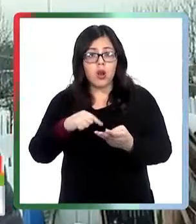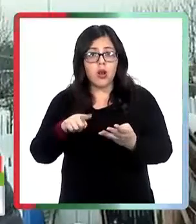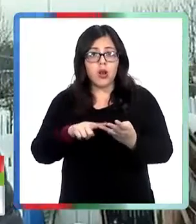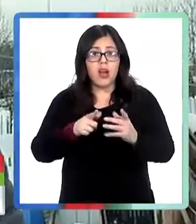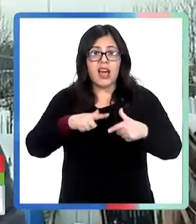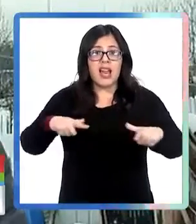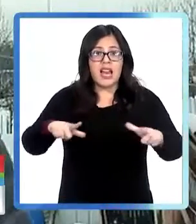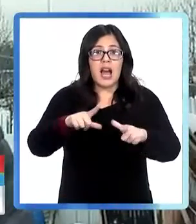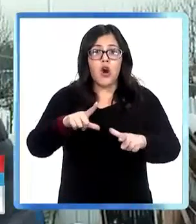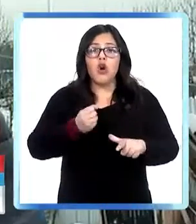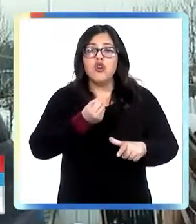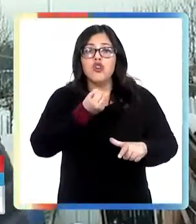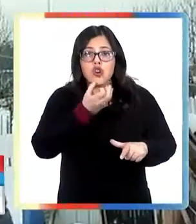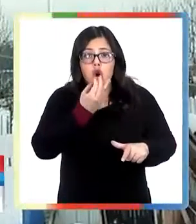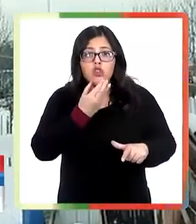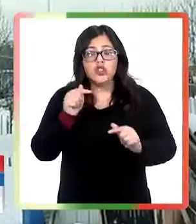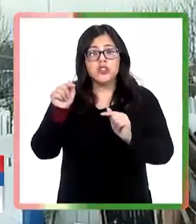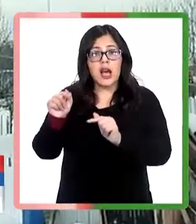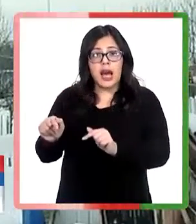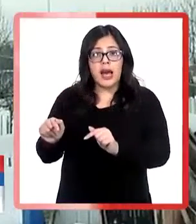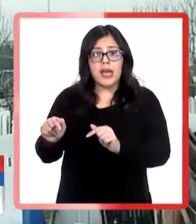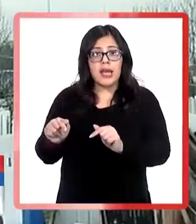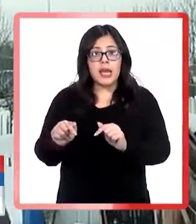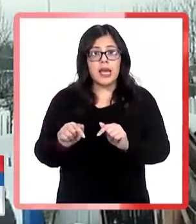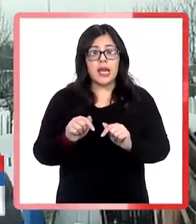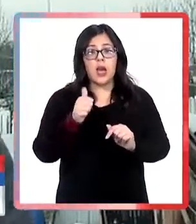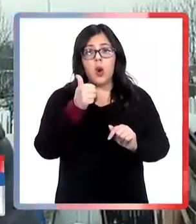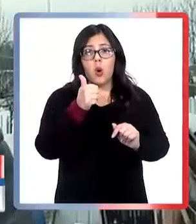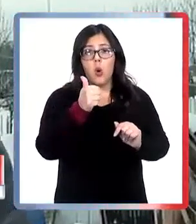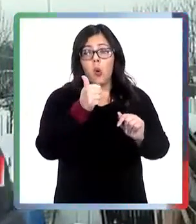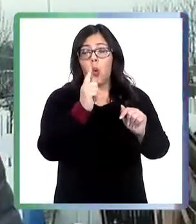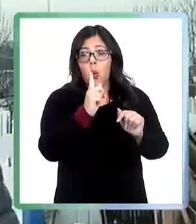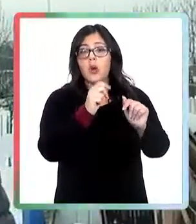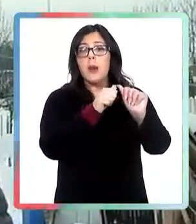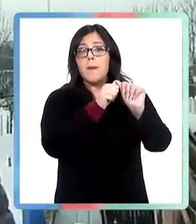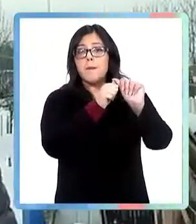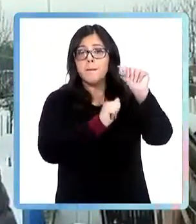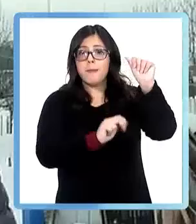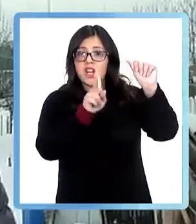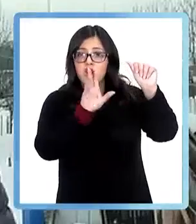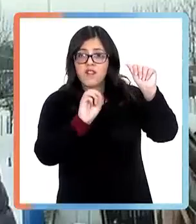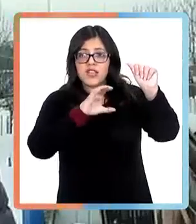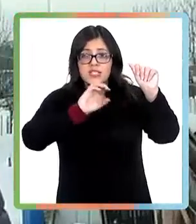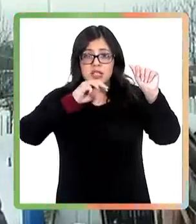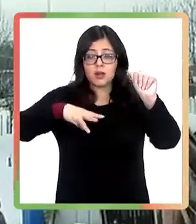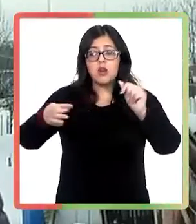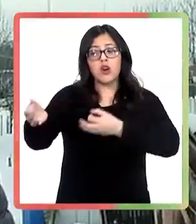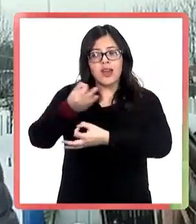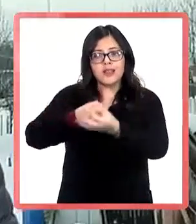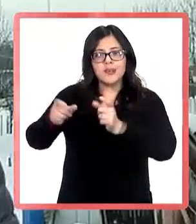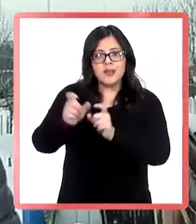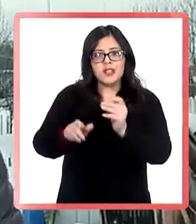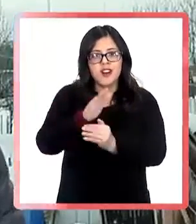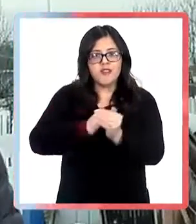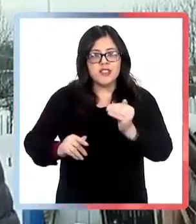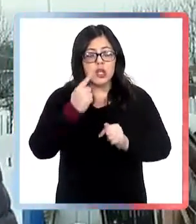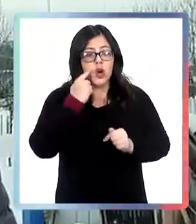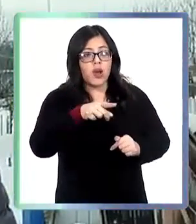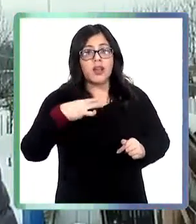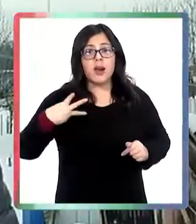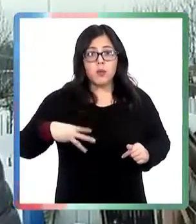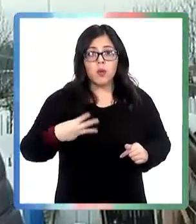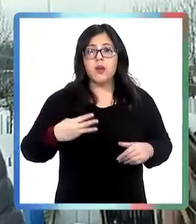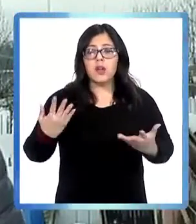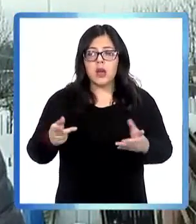el Huemul, Lago Las Rosas. Tenemos ahí sobre 1,20 m, por lo que nos han señalado los propios vecinos